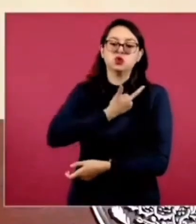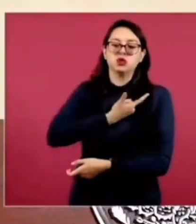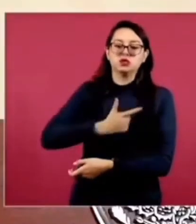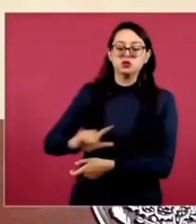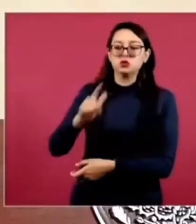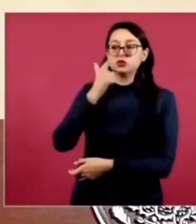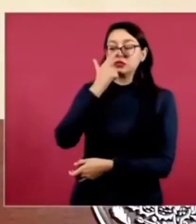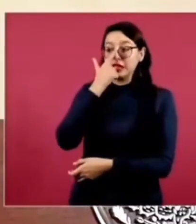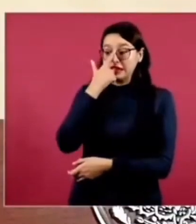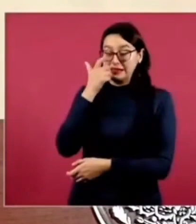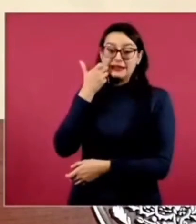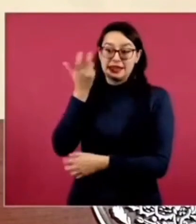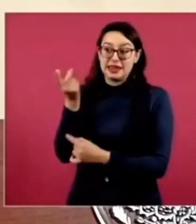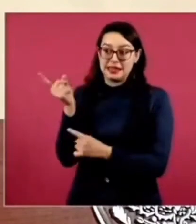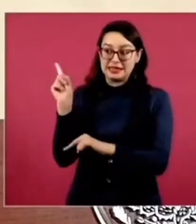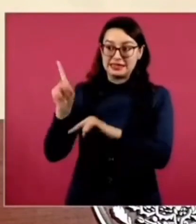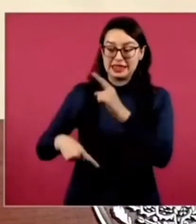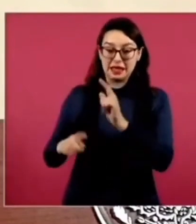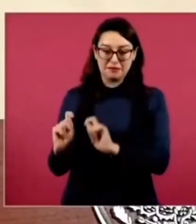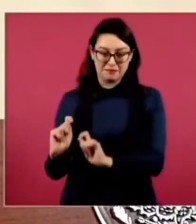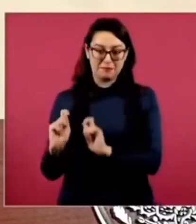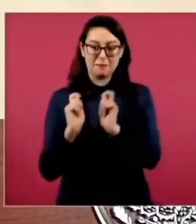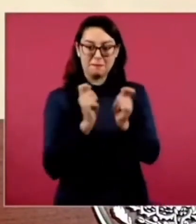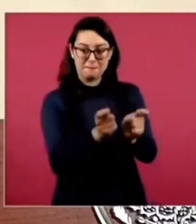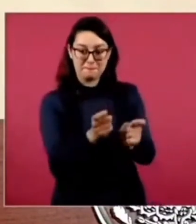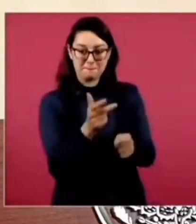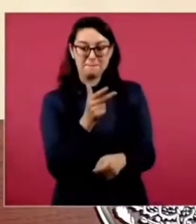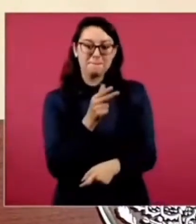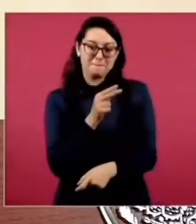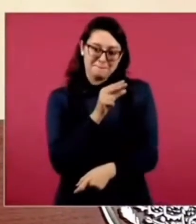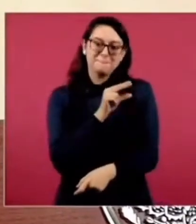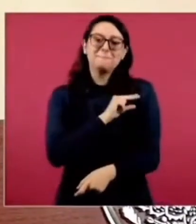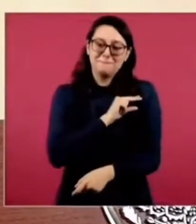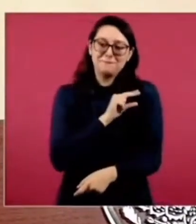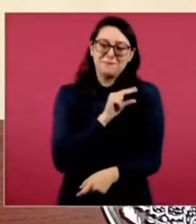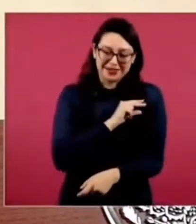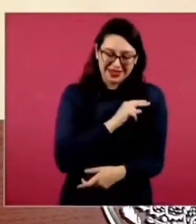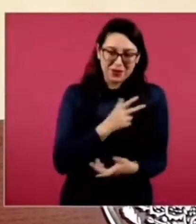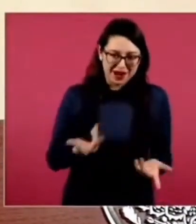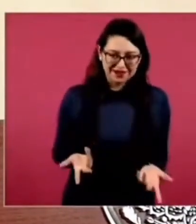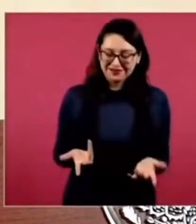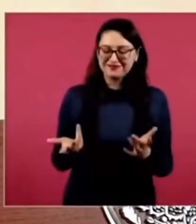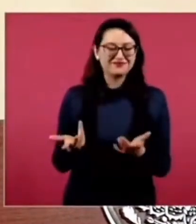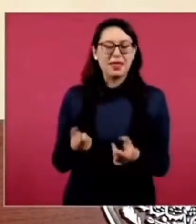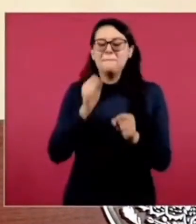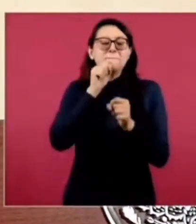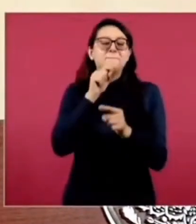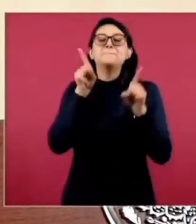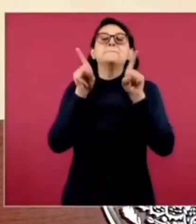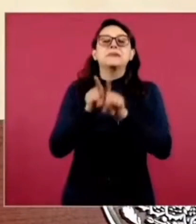Entonces la querían privatizar. ¿Cómo privatizaron los ferrocarriles? Igual.